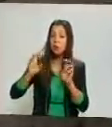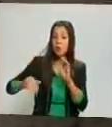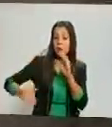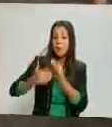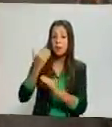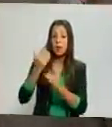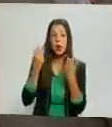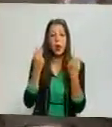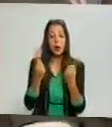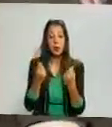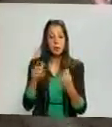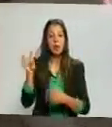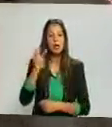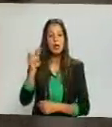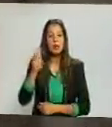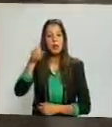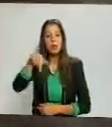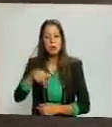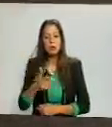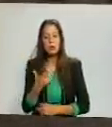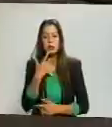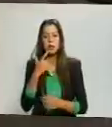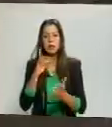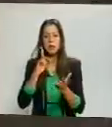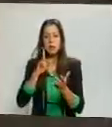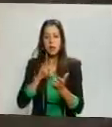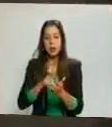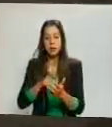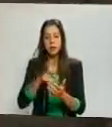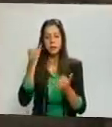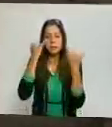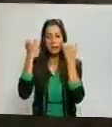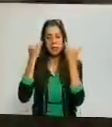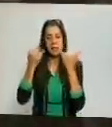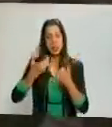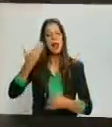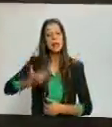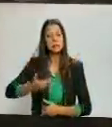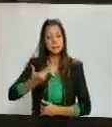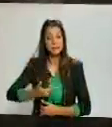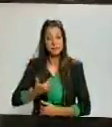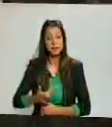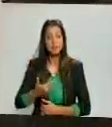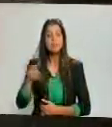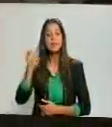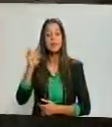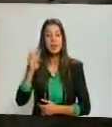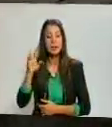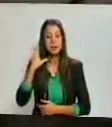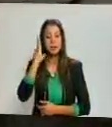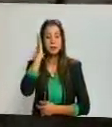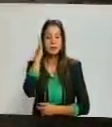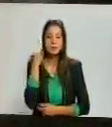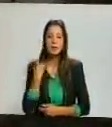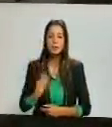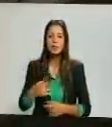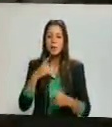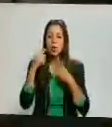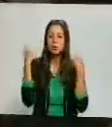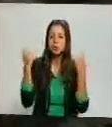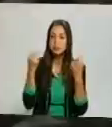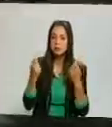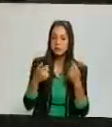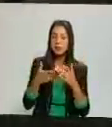modelo económico. Asimismo, destacó los grandes aportes realizados por el país a partir de la declaración